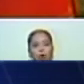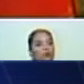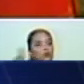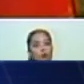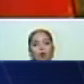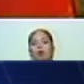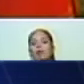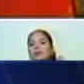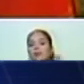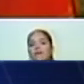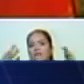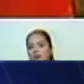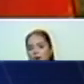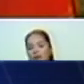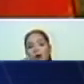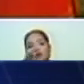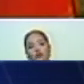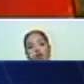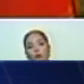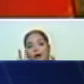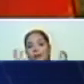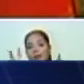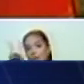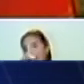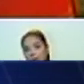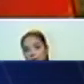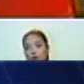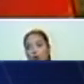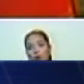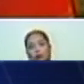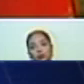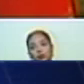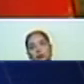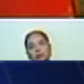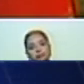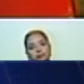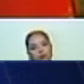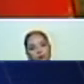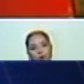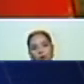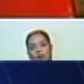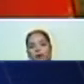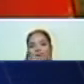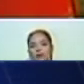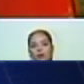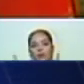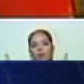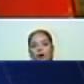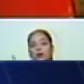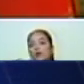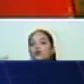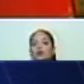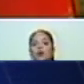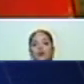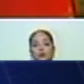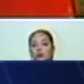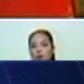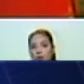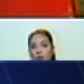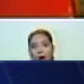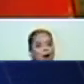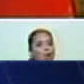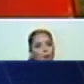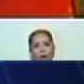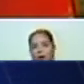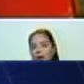las verdades sobre Venezuela. Nosotros defenderemos nuestra soberanía, nuestra democracia, nuestra institucionalidad en cualquier